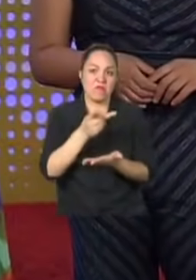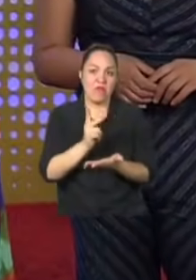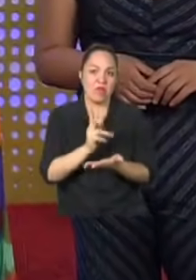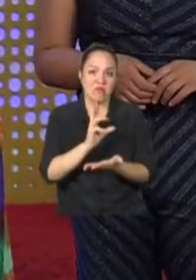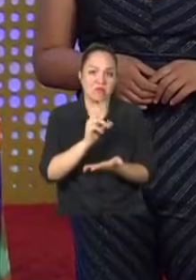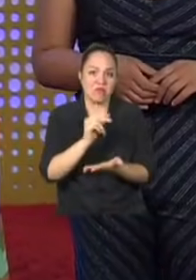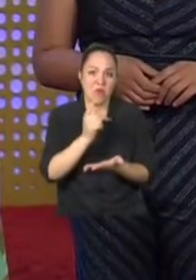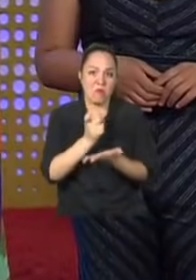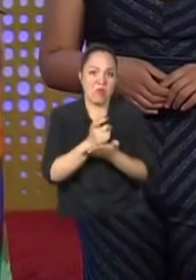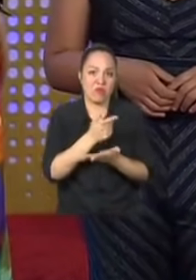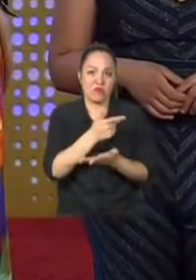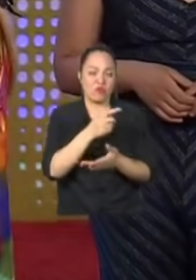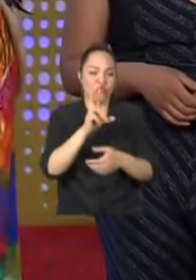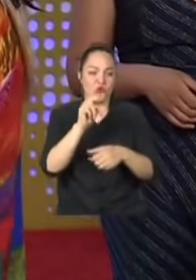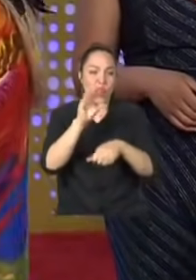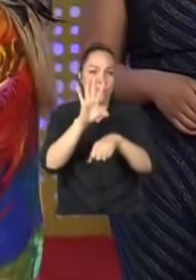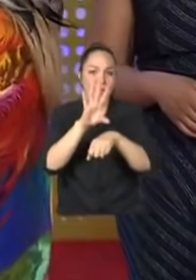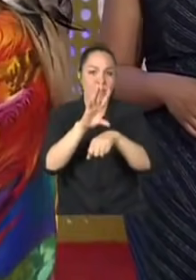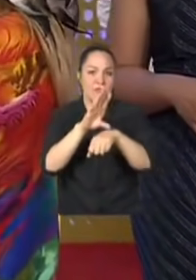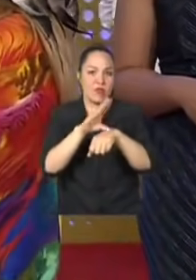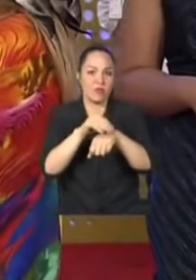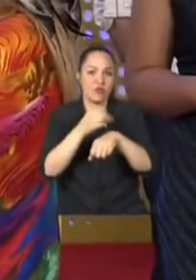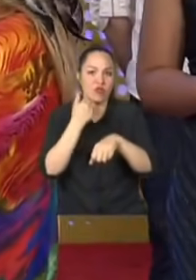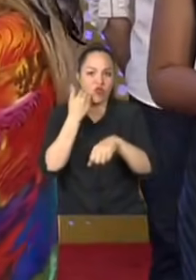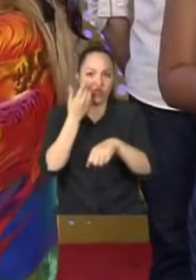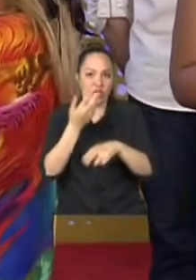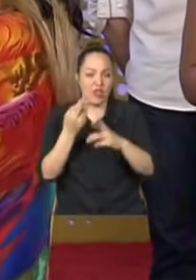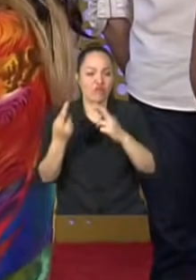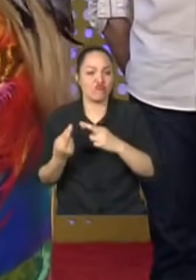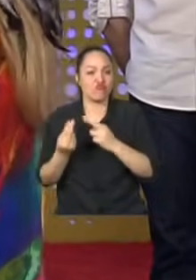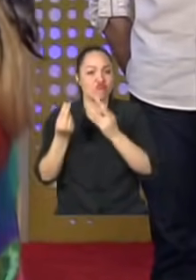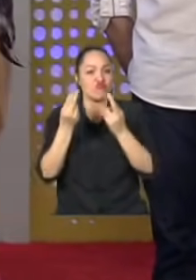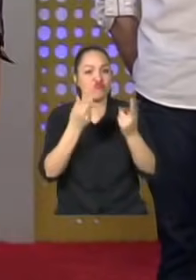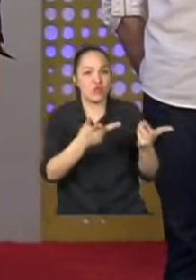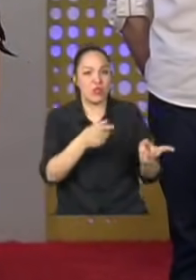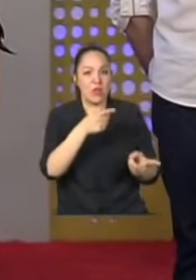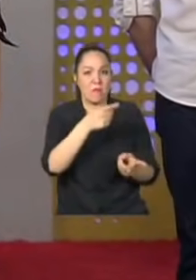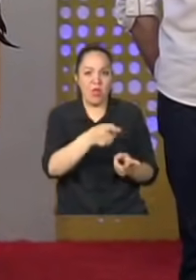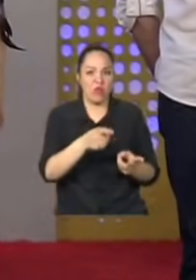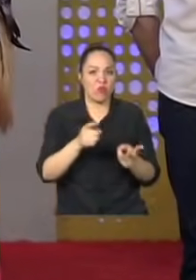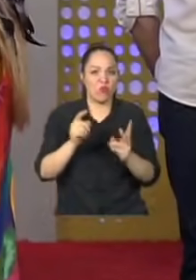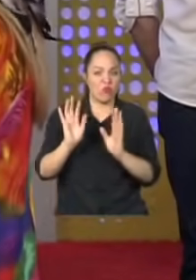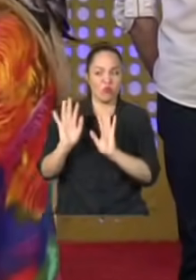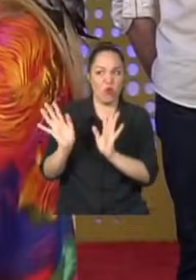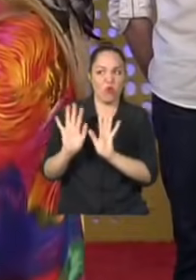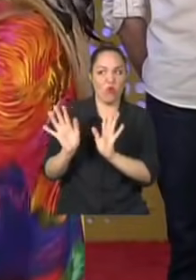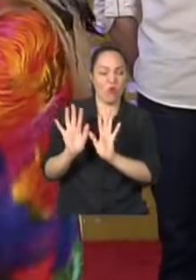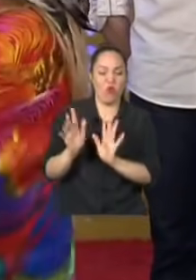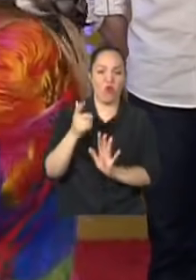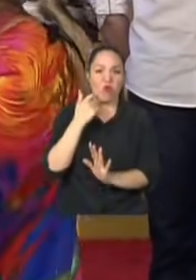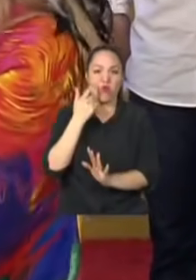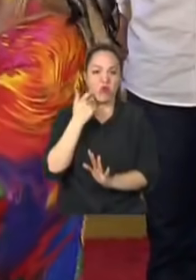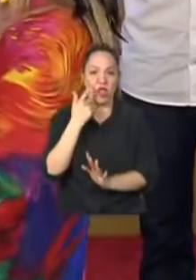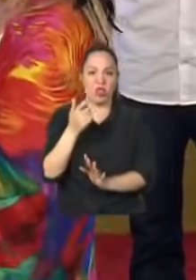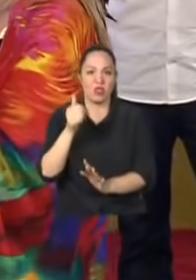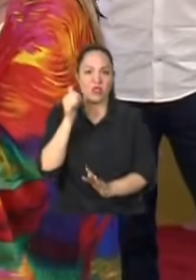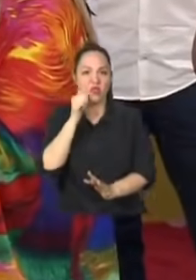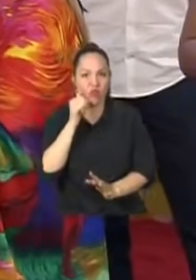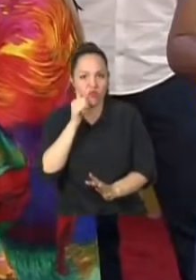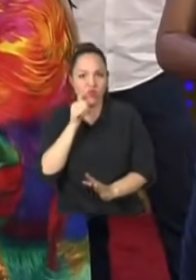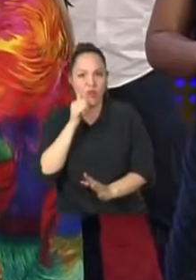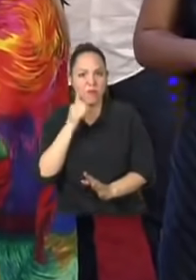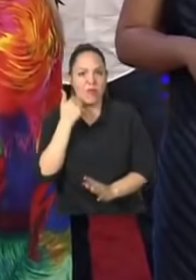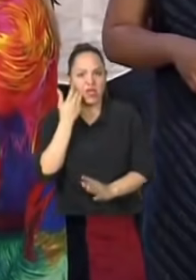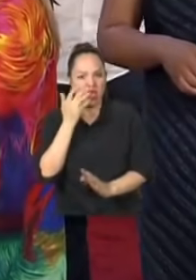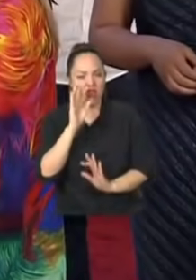me des permiso de que yo te quiero dar un regalo a ti. Bueno, tú me des permiso de darte algo. Yo, claro. Que siempre me he quedado con